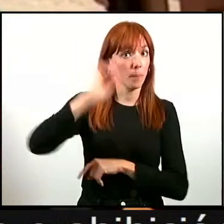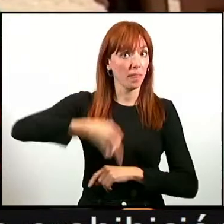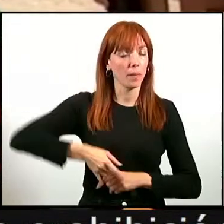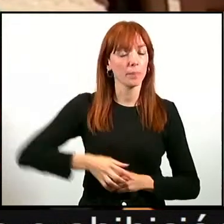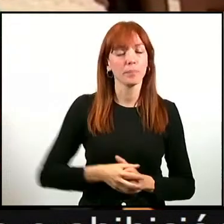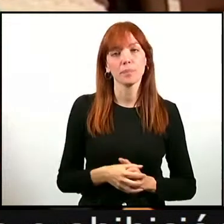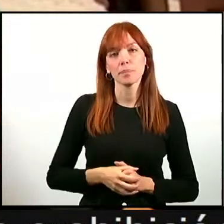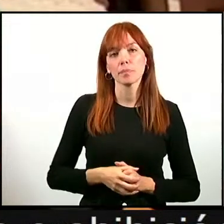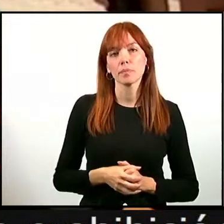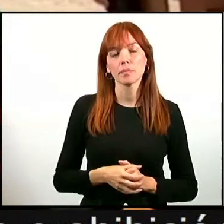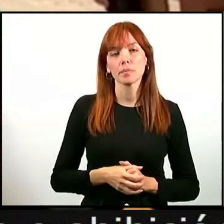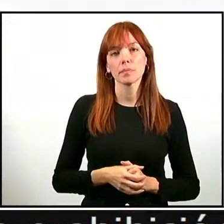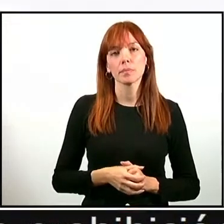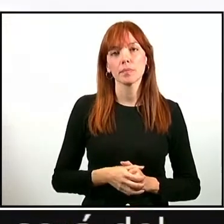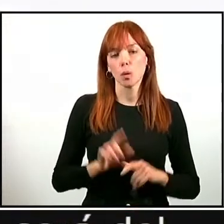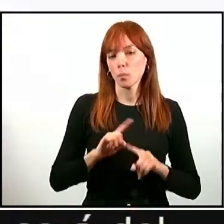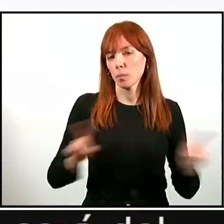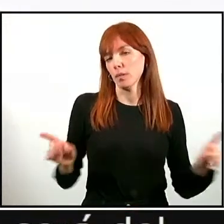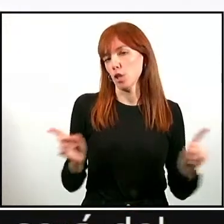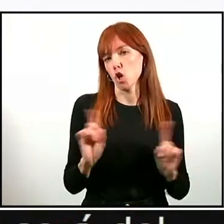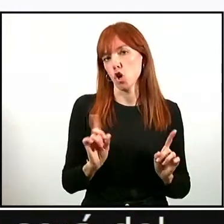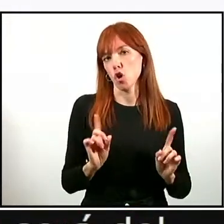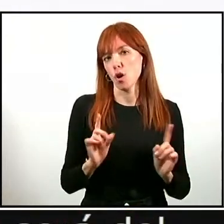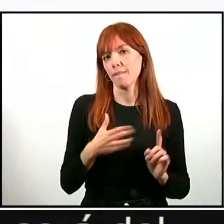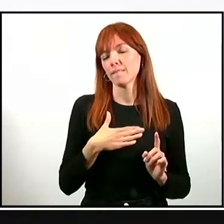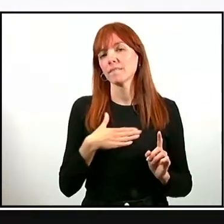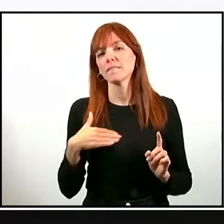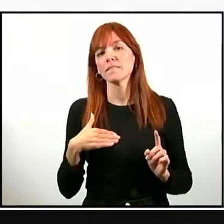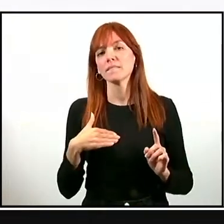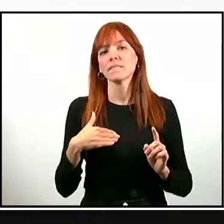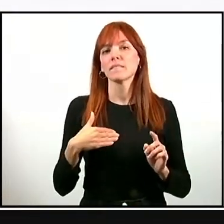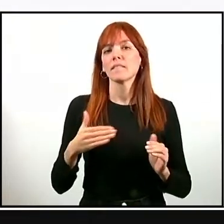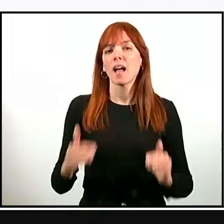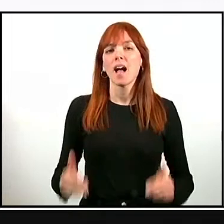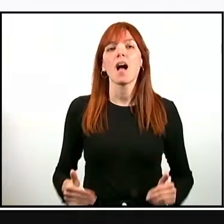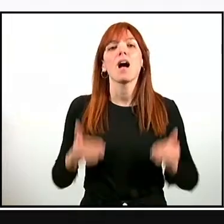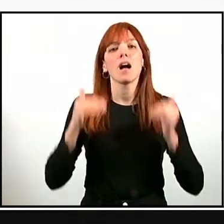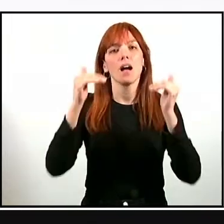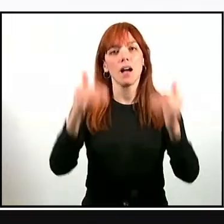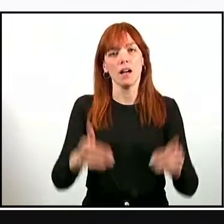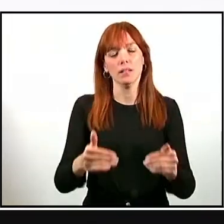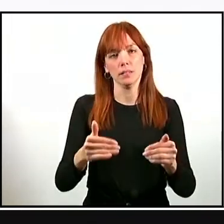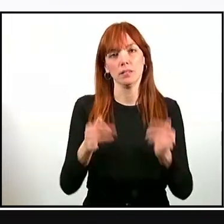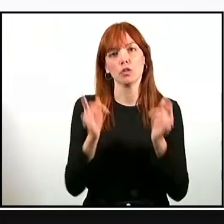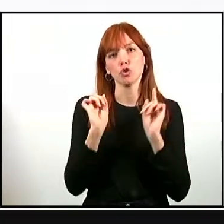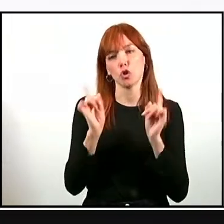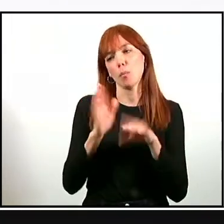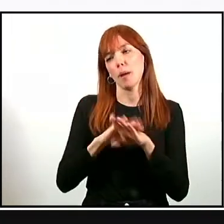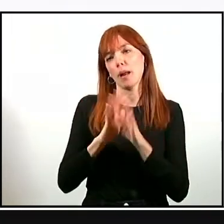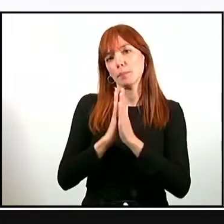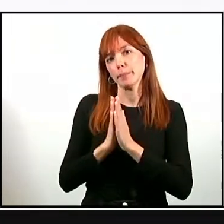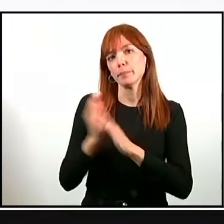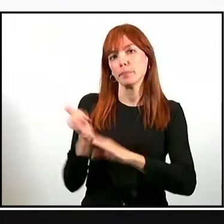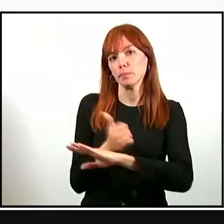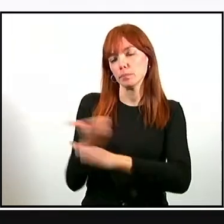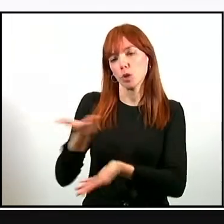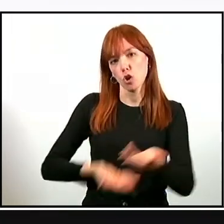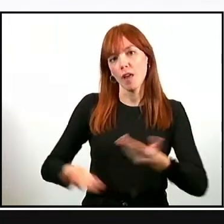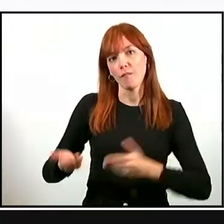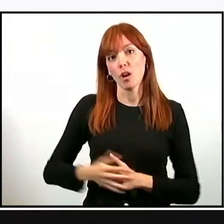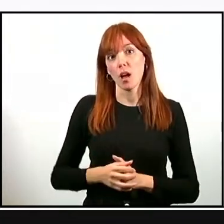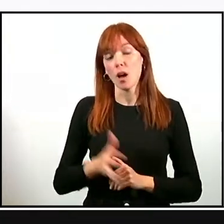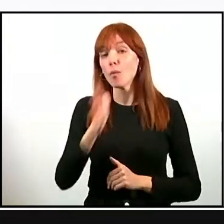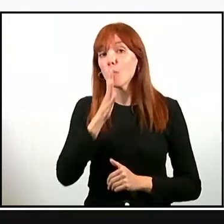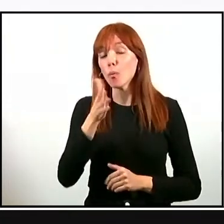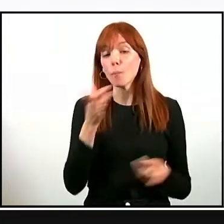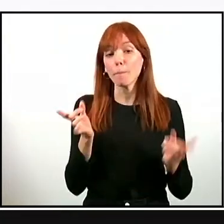De momento no hay prohibición. Lo que queremos hacer es un aplazamiento, un llamamiento a la ciudadanía, a la colaboración, fundamentalmente porque la prohibición